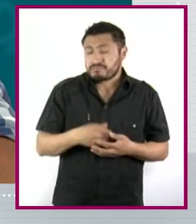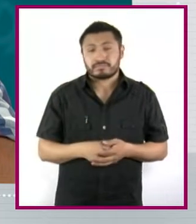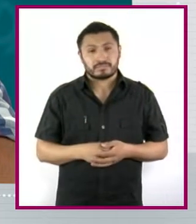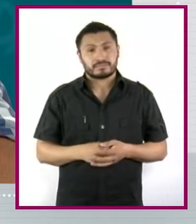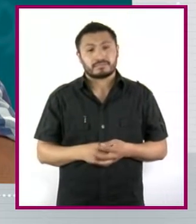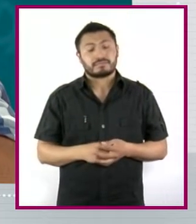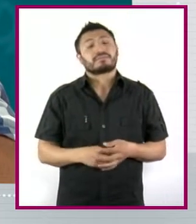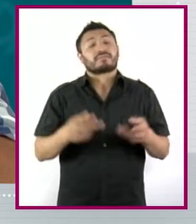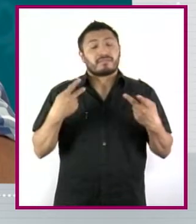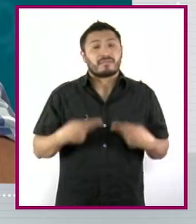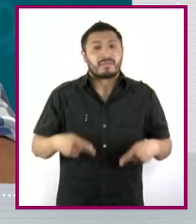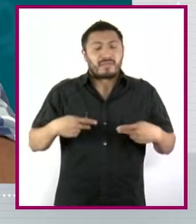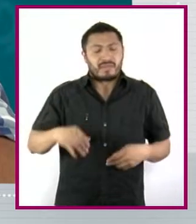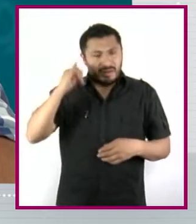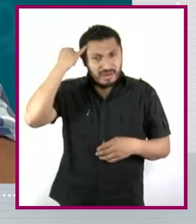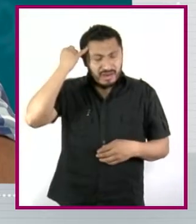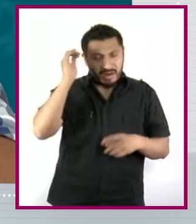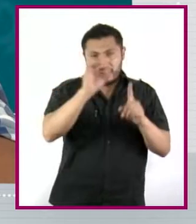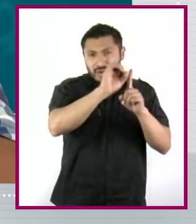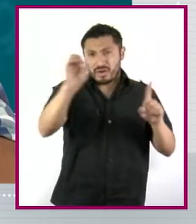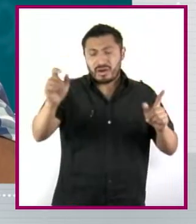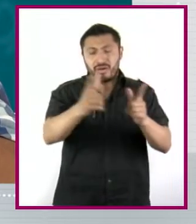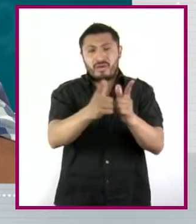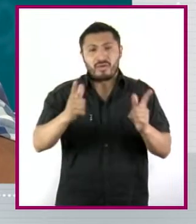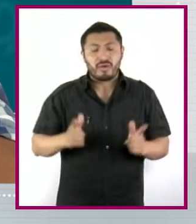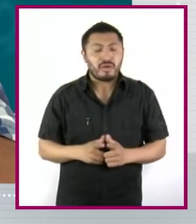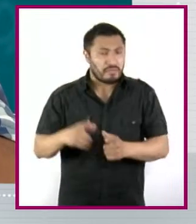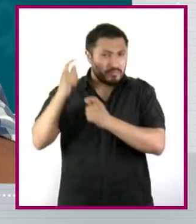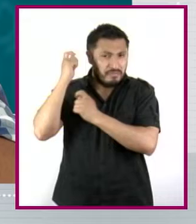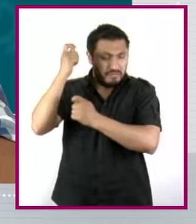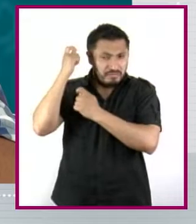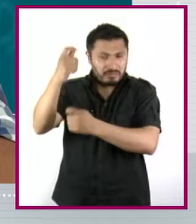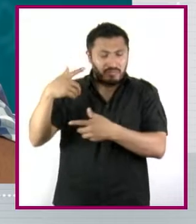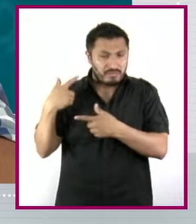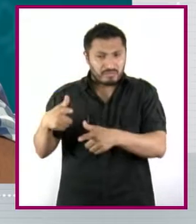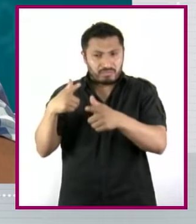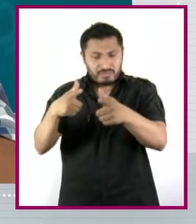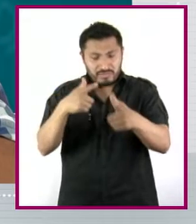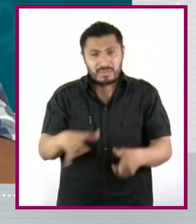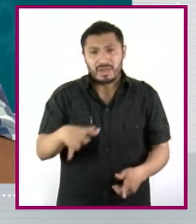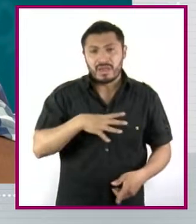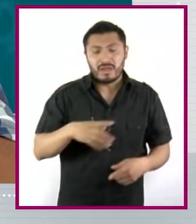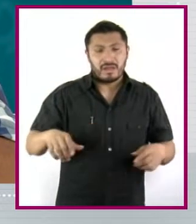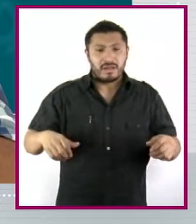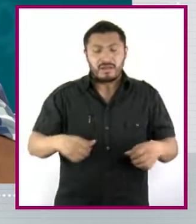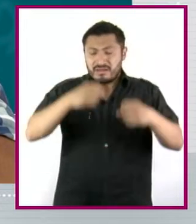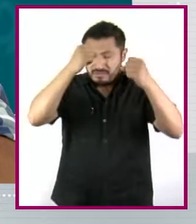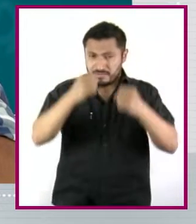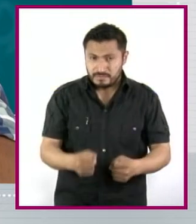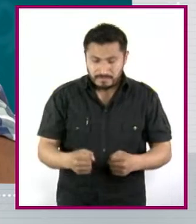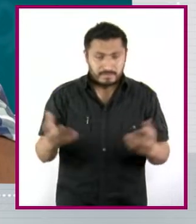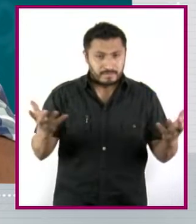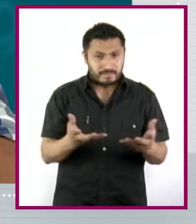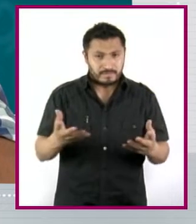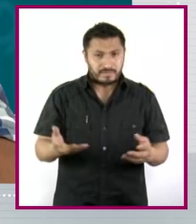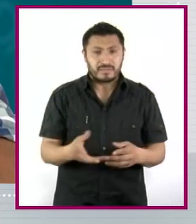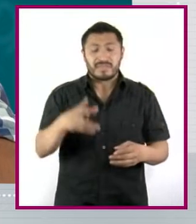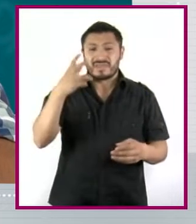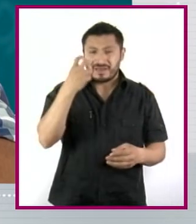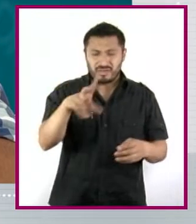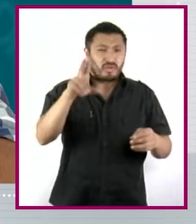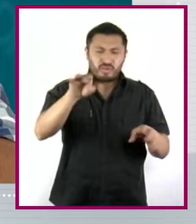los pobladores indígenas organizados en grupos civiles armados asuman tareas de seguridad ¿no significa un riesgo de caer en conductas